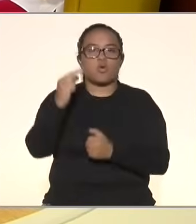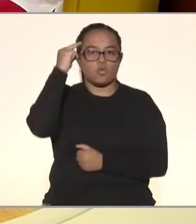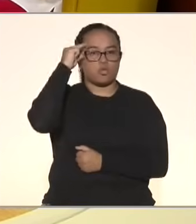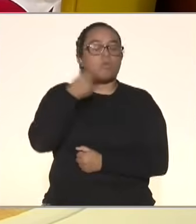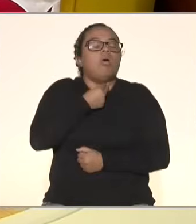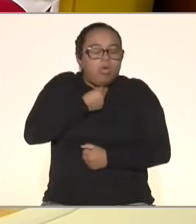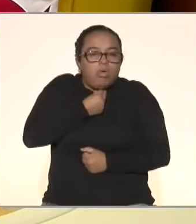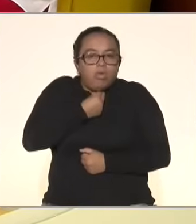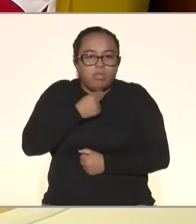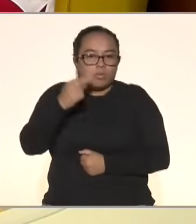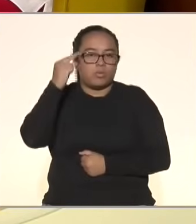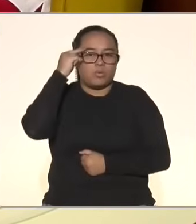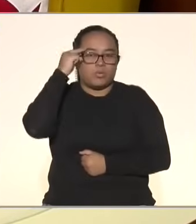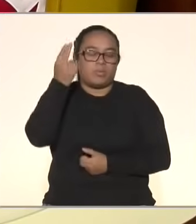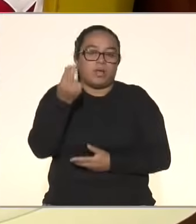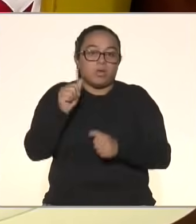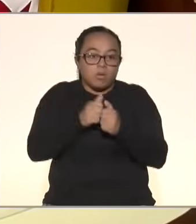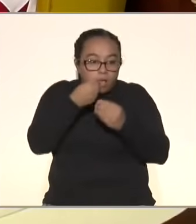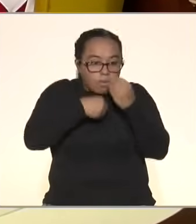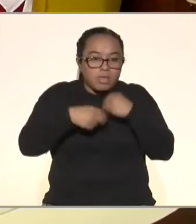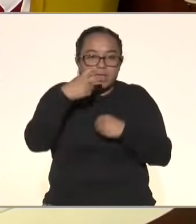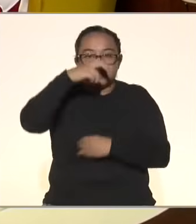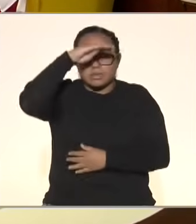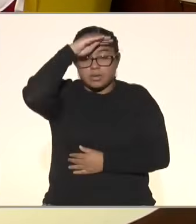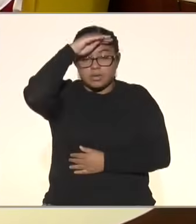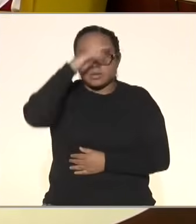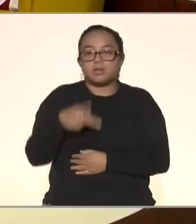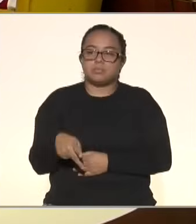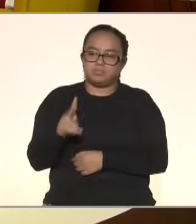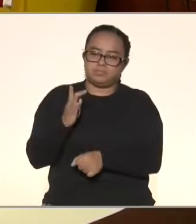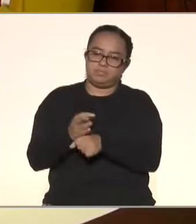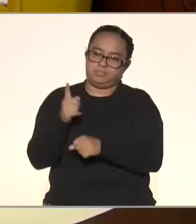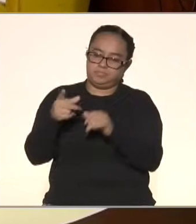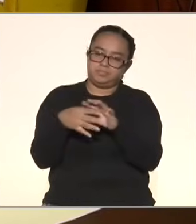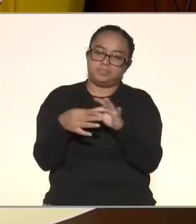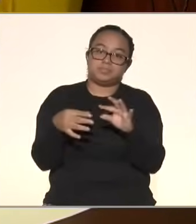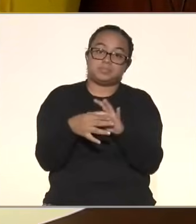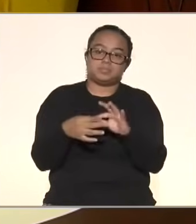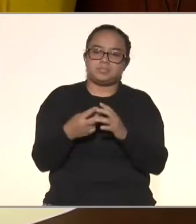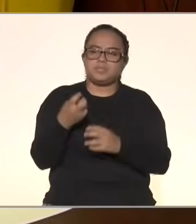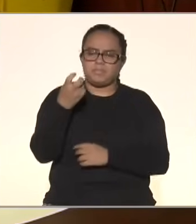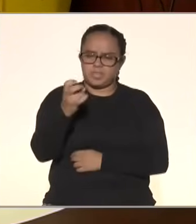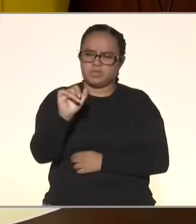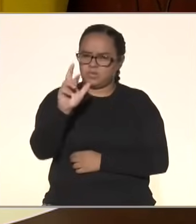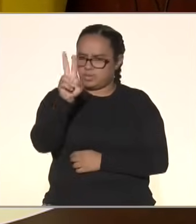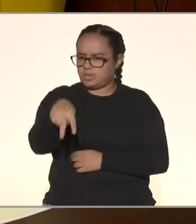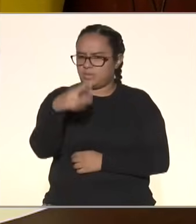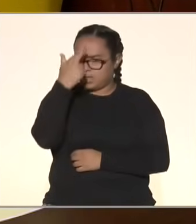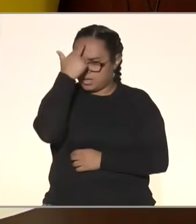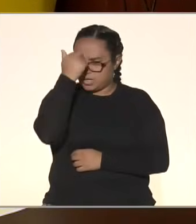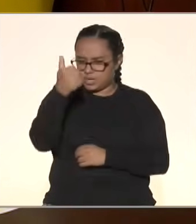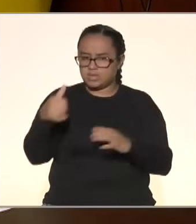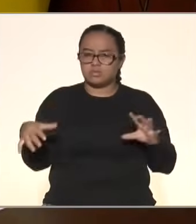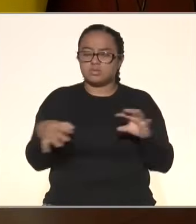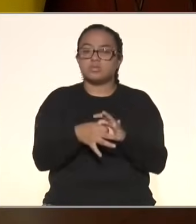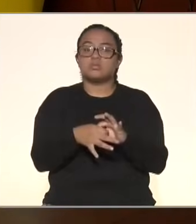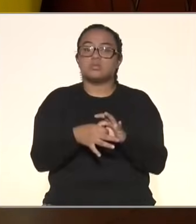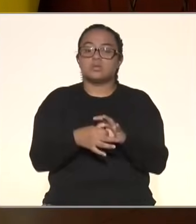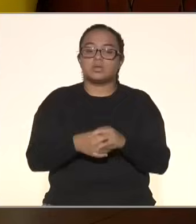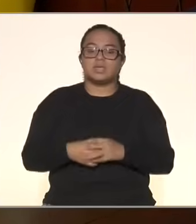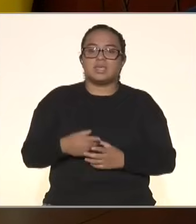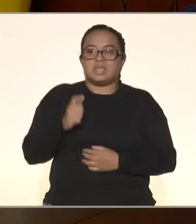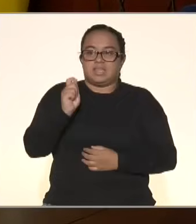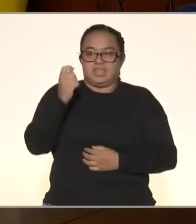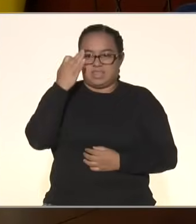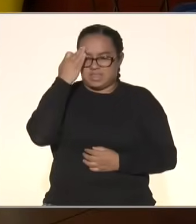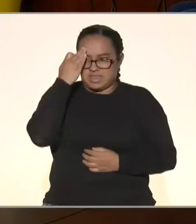uva atorada, exactamente, ¿no? Sí. Pero sin embargo, esto que dices, Alexis, me parece como más razonable. Parece que entonces como que el clima,